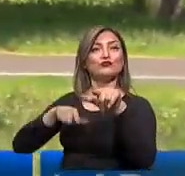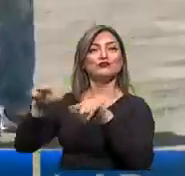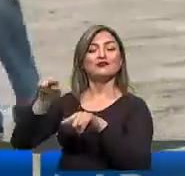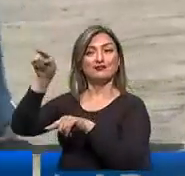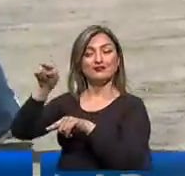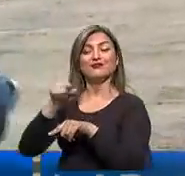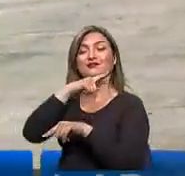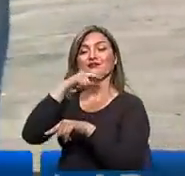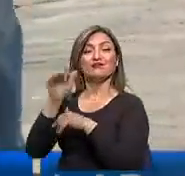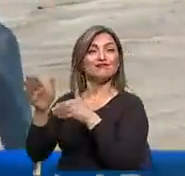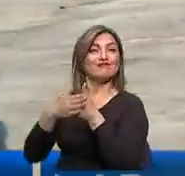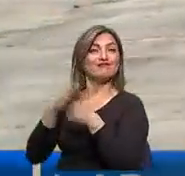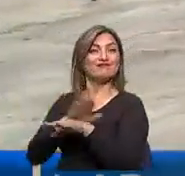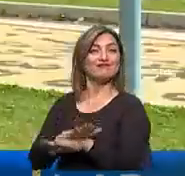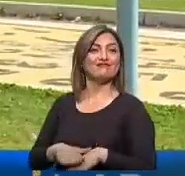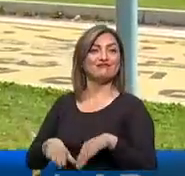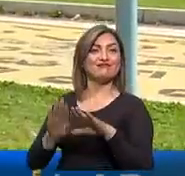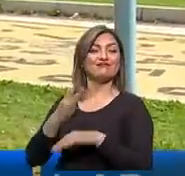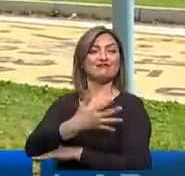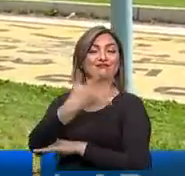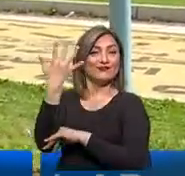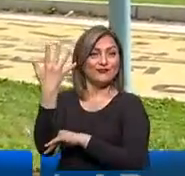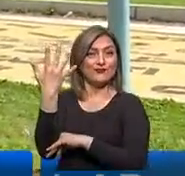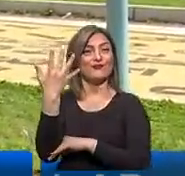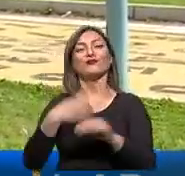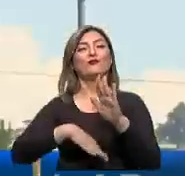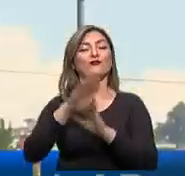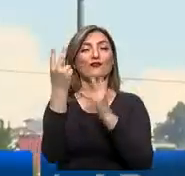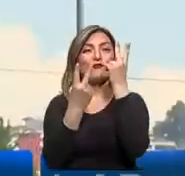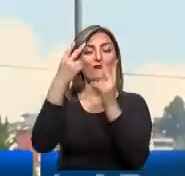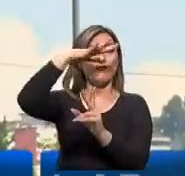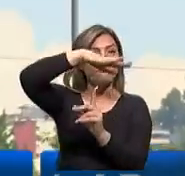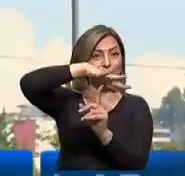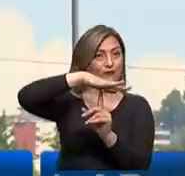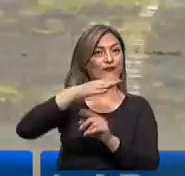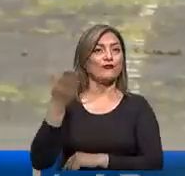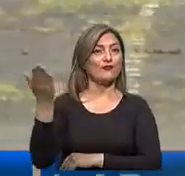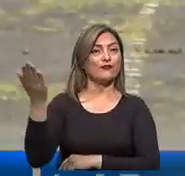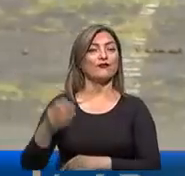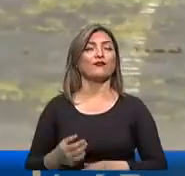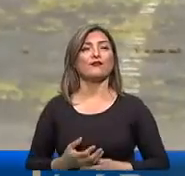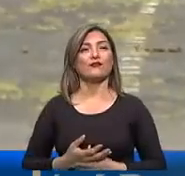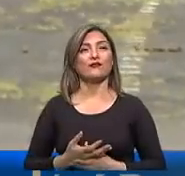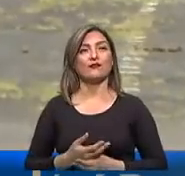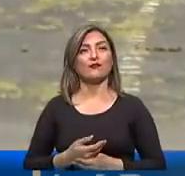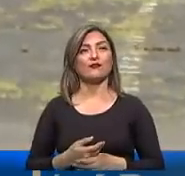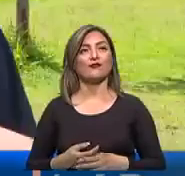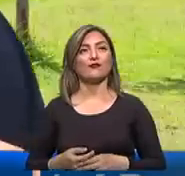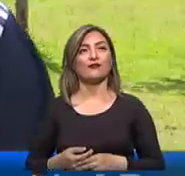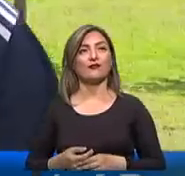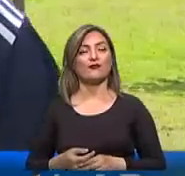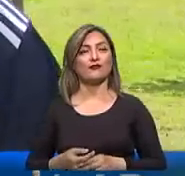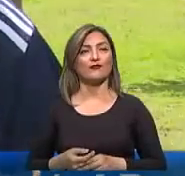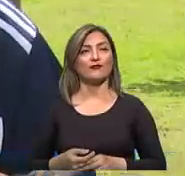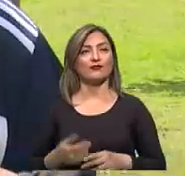de este feriado largo. En el quinto día de asueto predominó la visita a los parques como el Bicentenario en el norte de la capital.